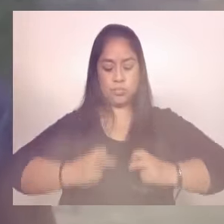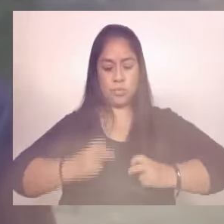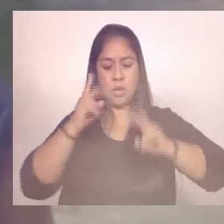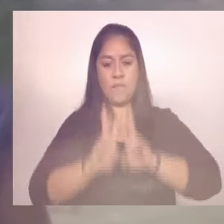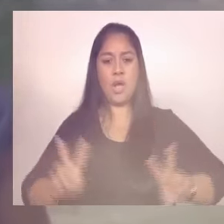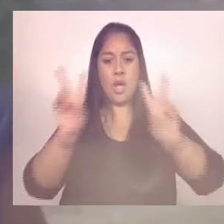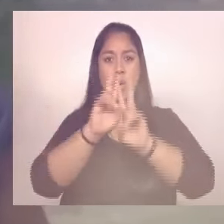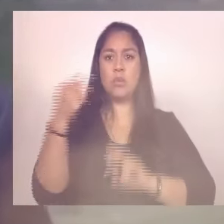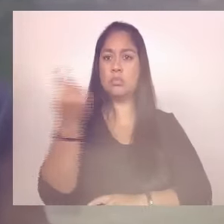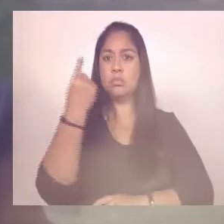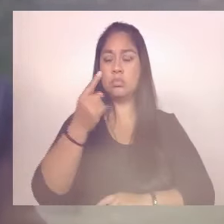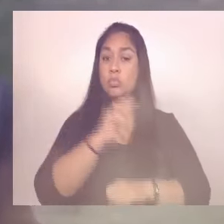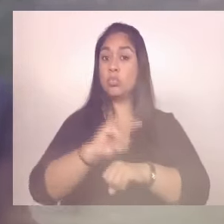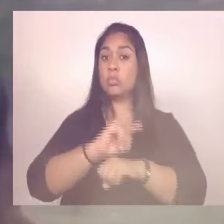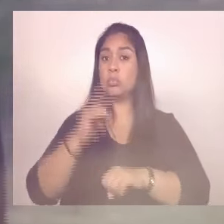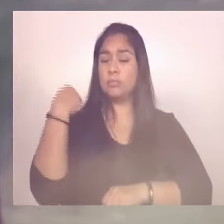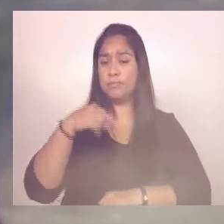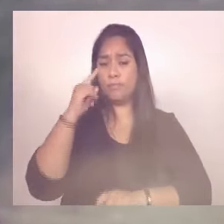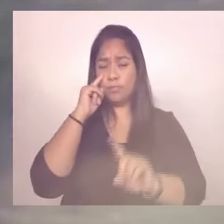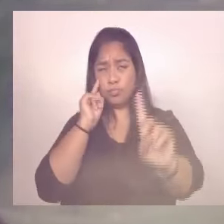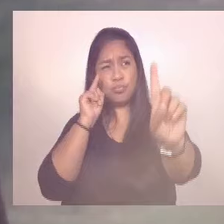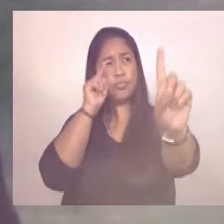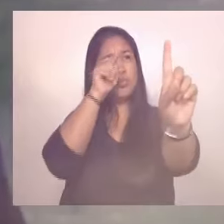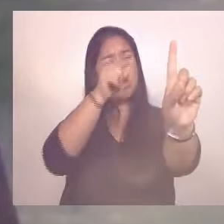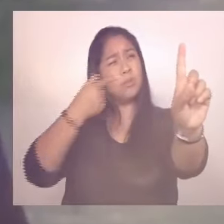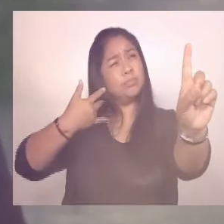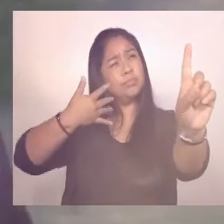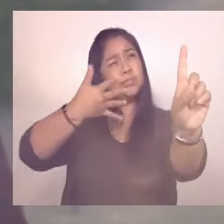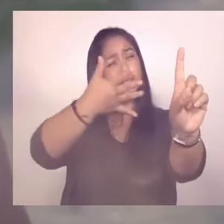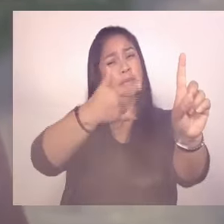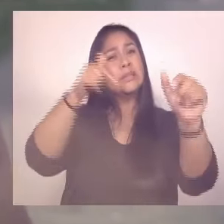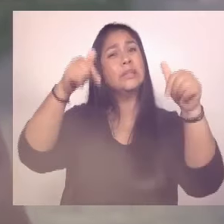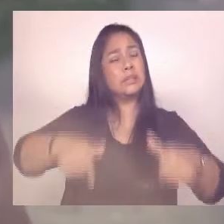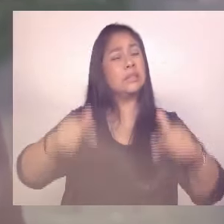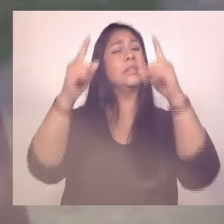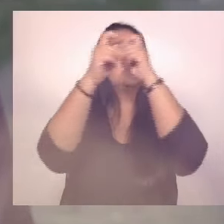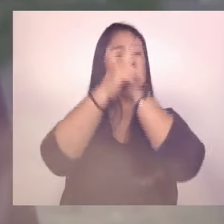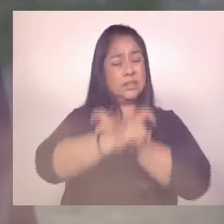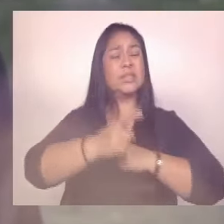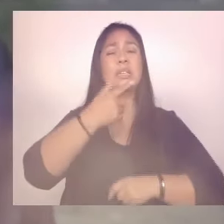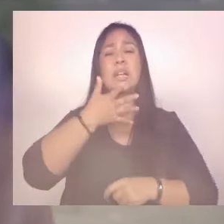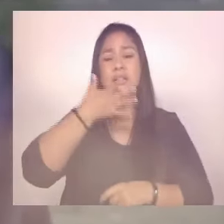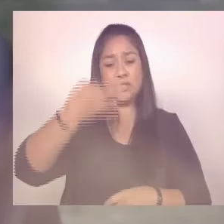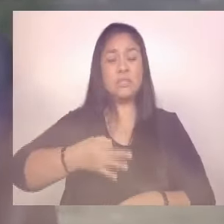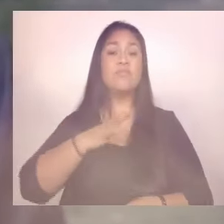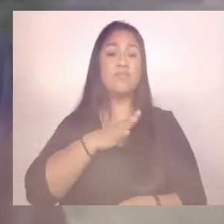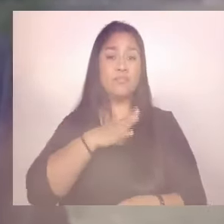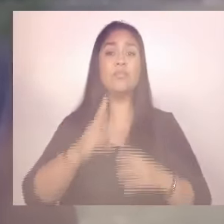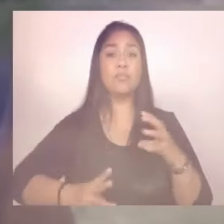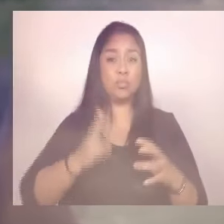valores fundamentales y utilizarlos para navegar la compleja realidad que enfrentamos hoy como